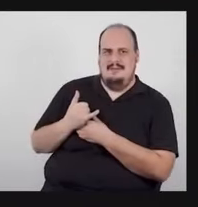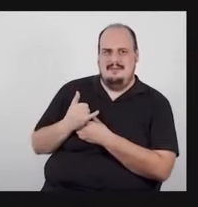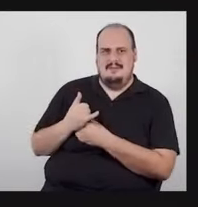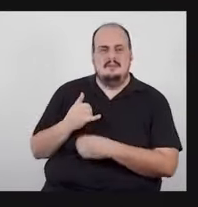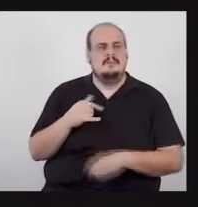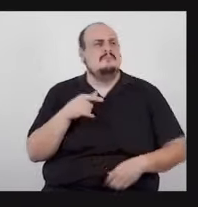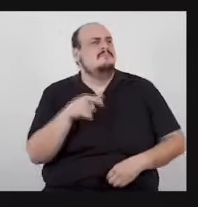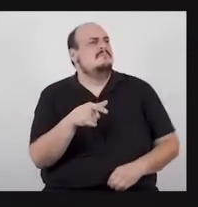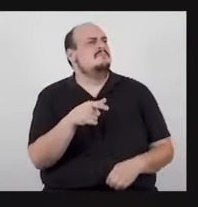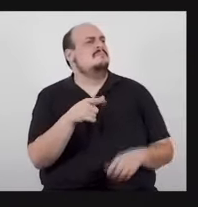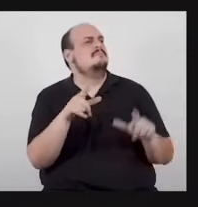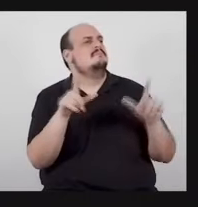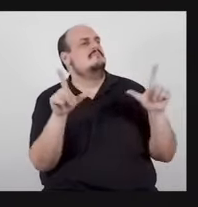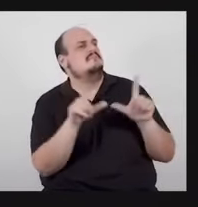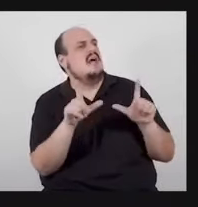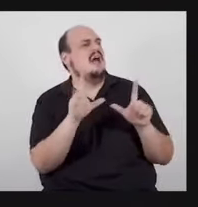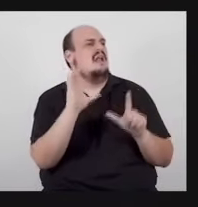comunicación